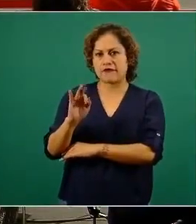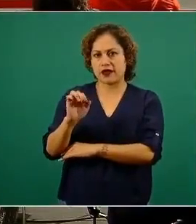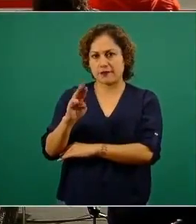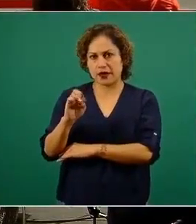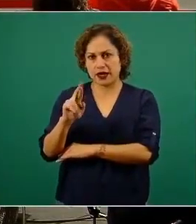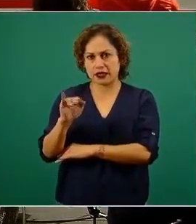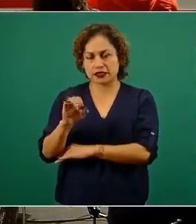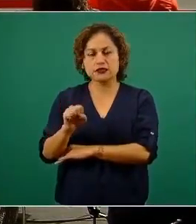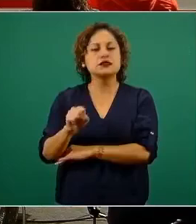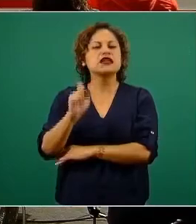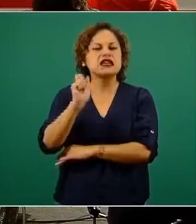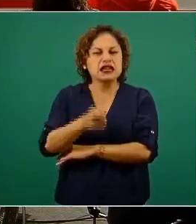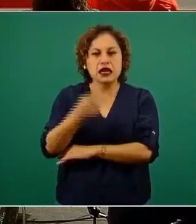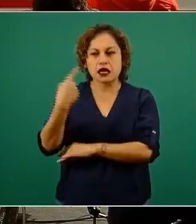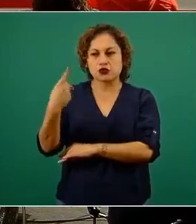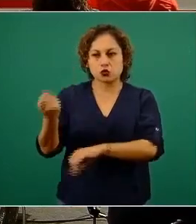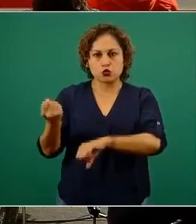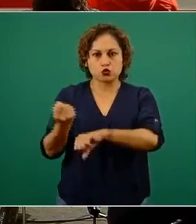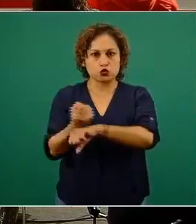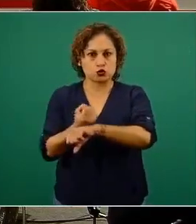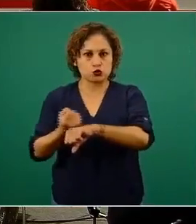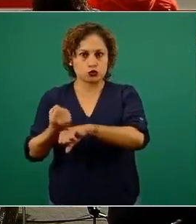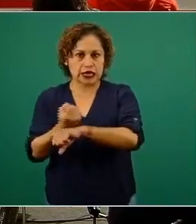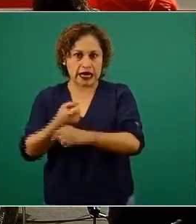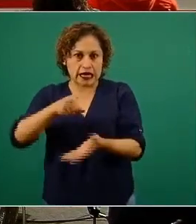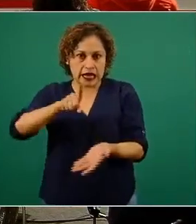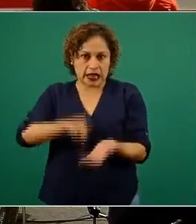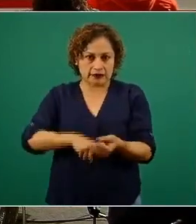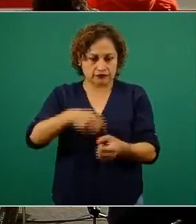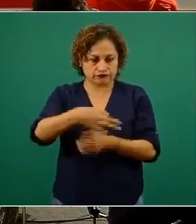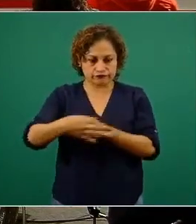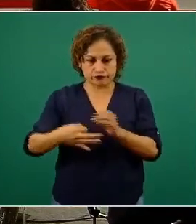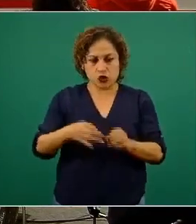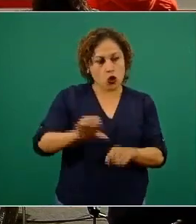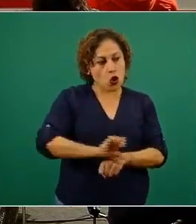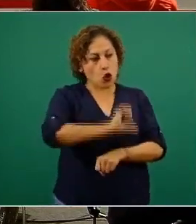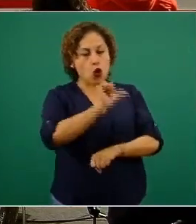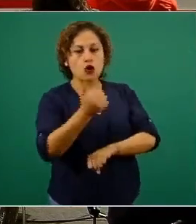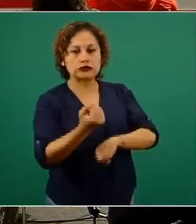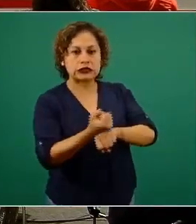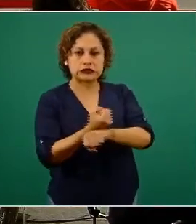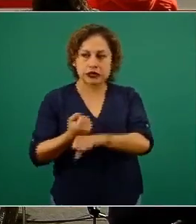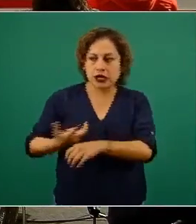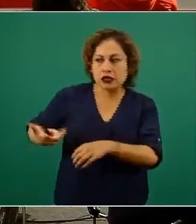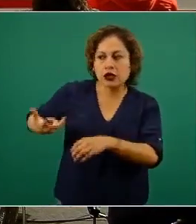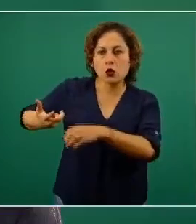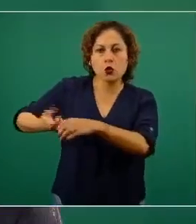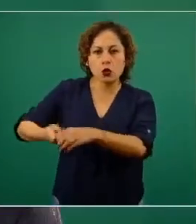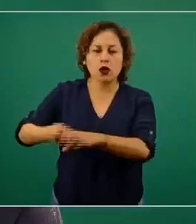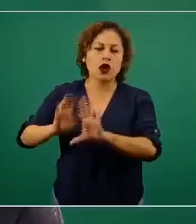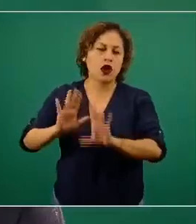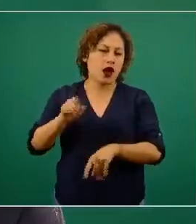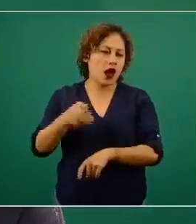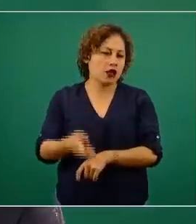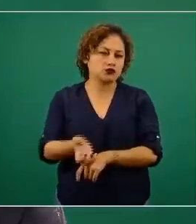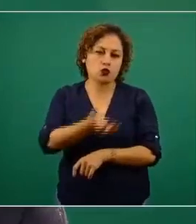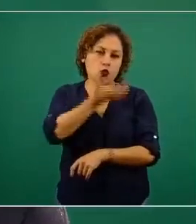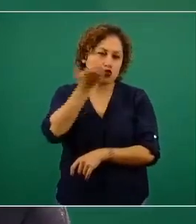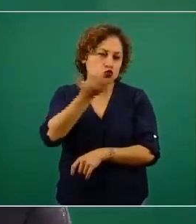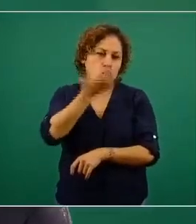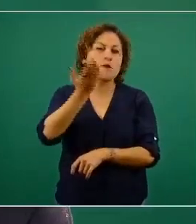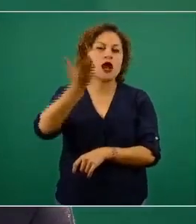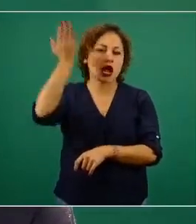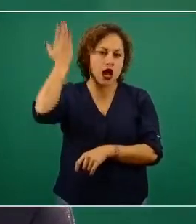líquido de la sangre, por plasma de donadores, y es un procedimiento ya muy establecido que se usa